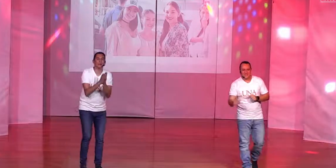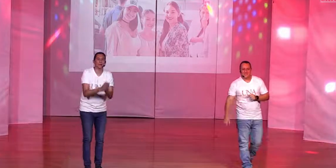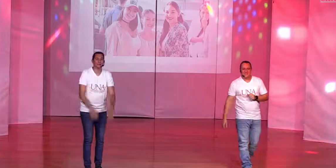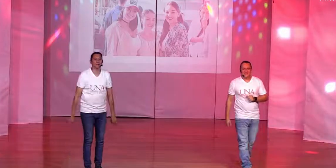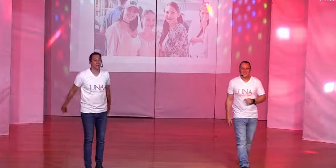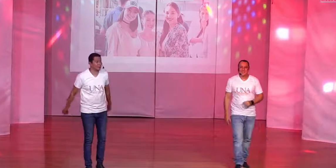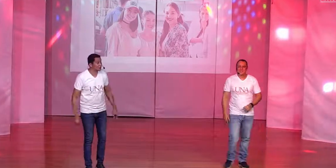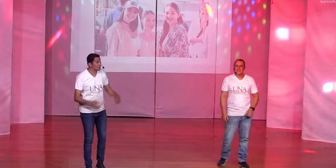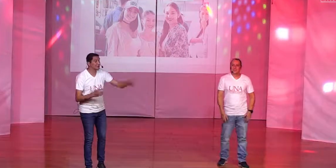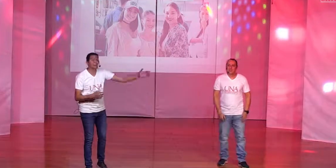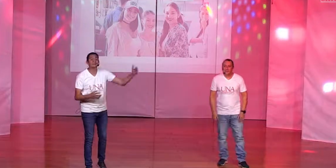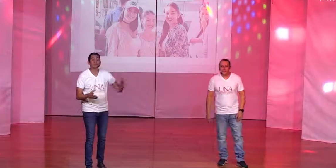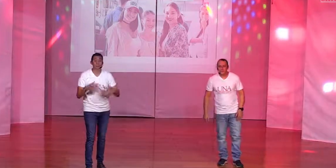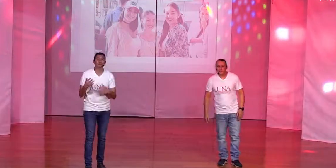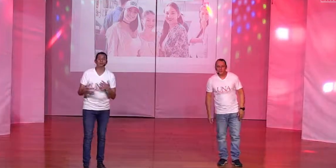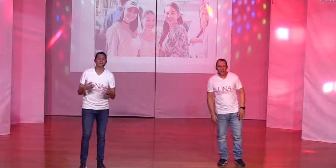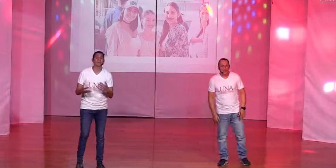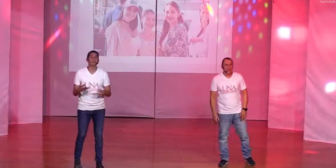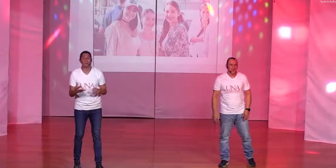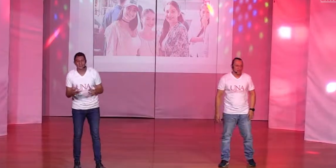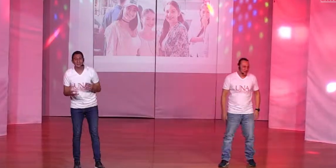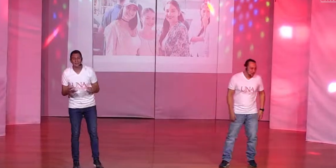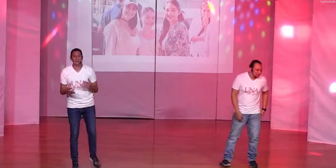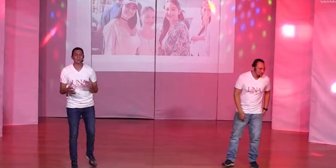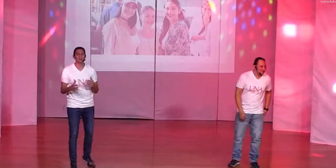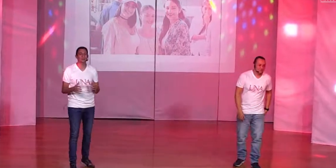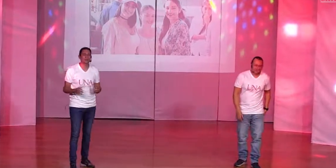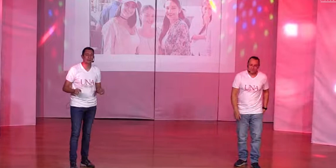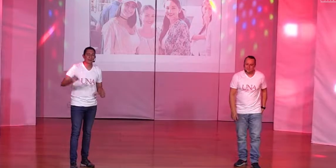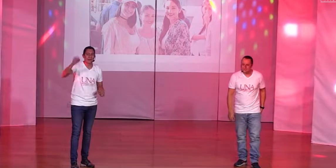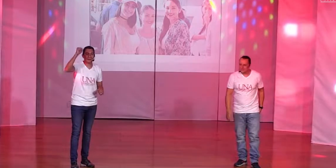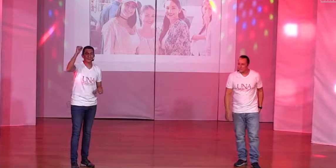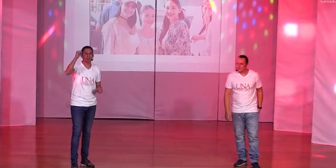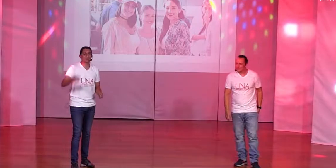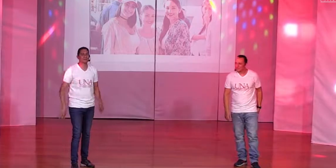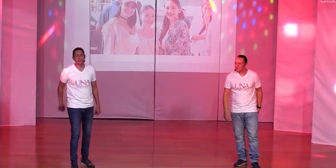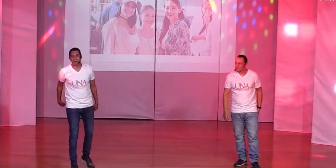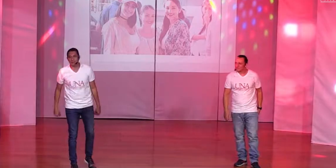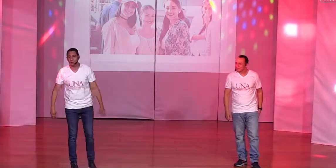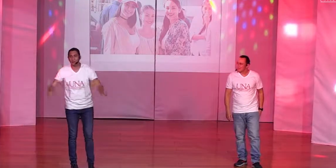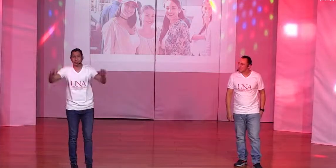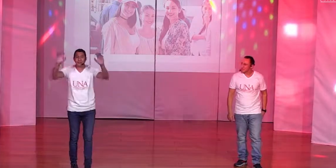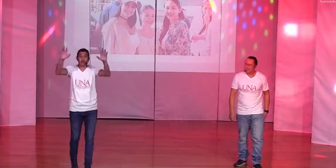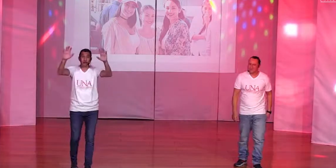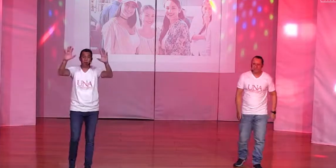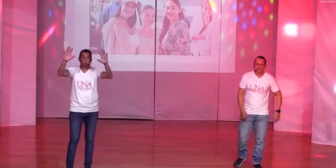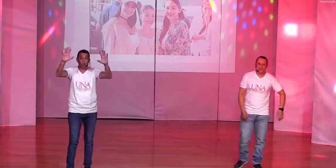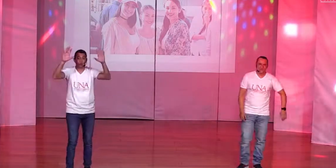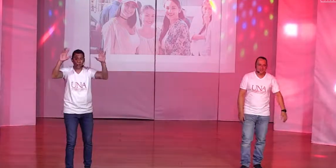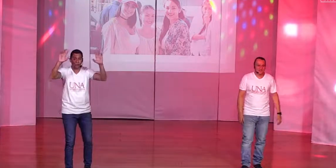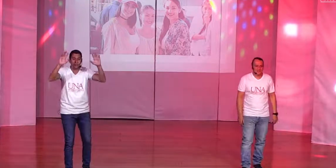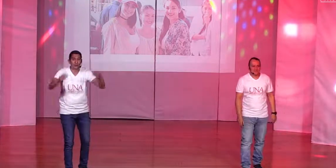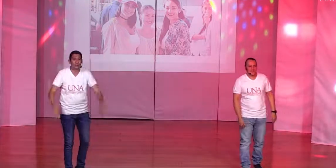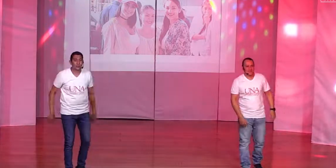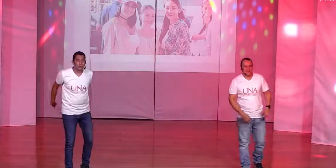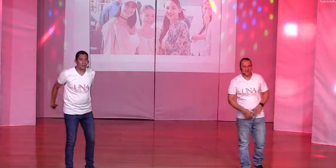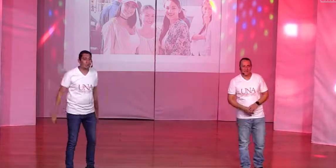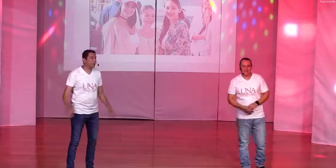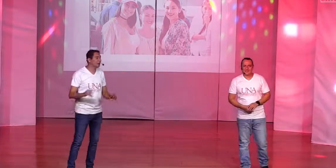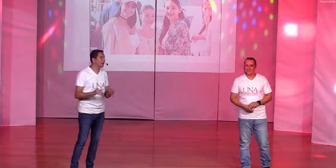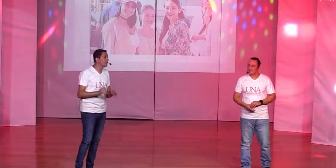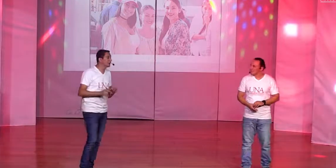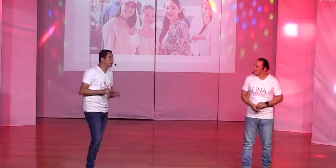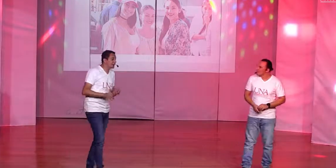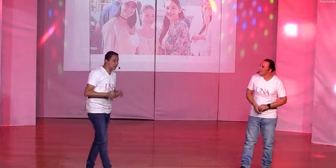que lo pongan en el chat. Vamos, ahí nos están avisando que ustedes están muy participativos en el chat. Así que muchísimas gracias. Vamos, los 10 primeros,